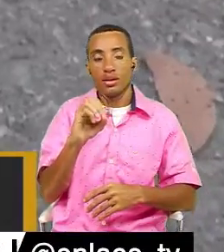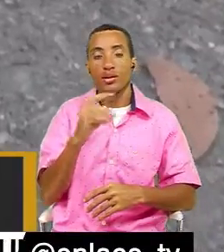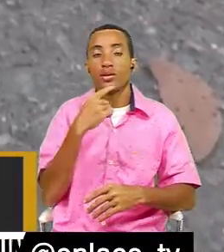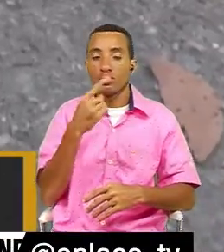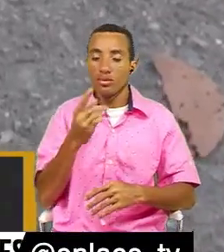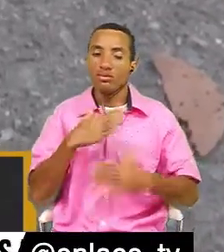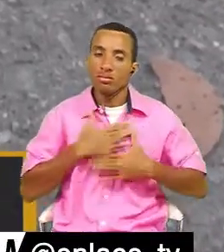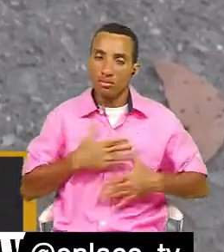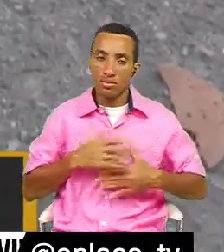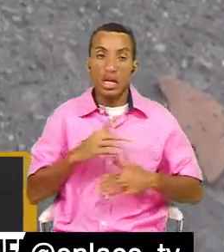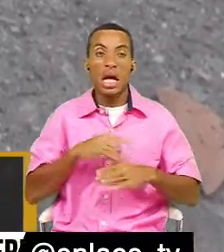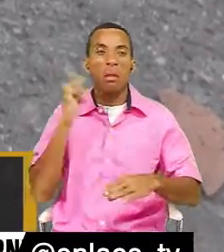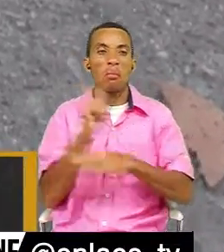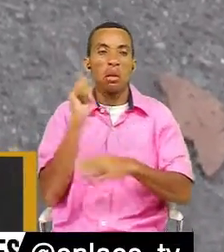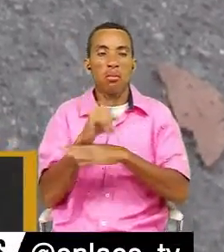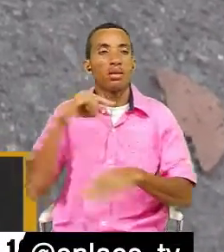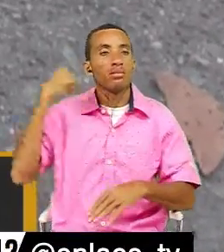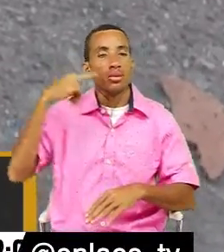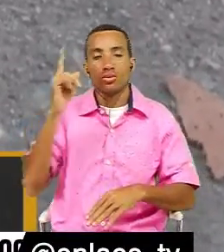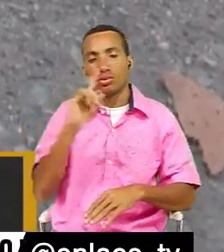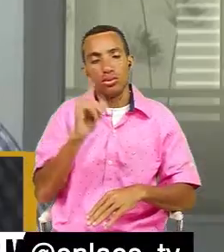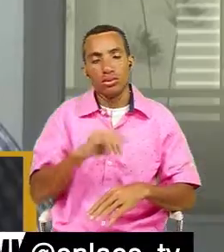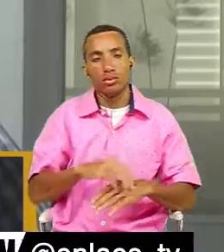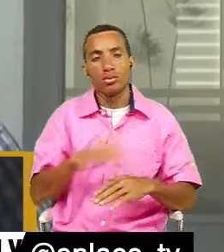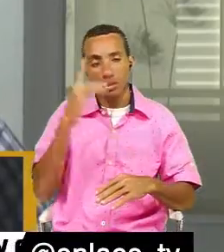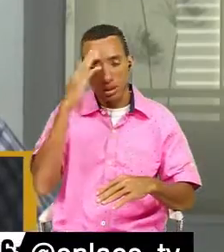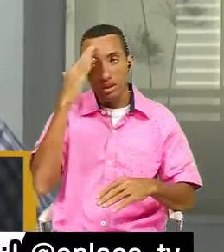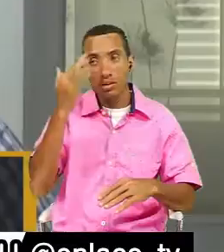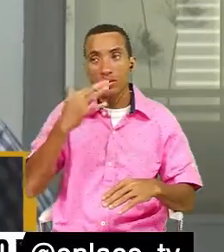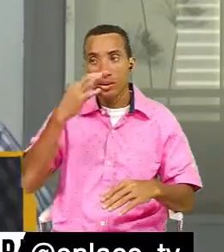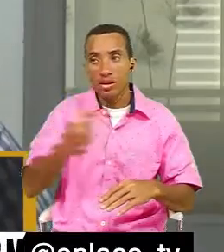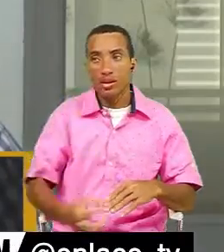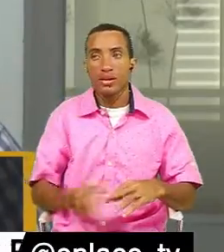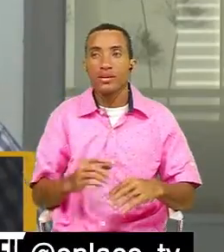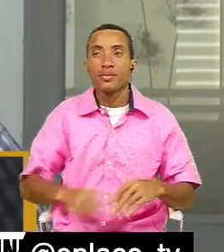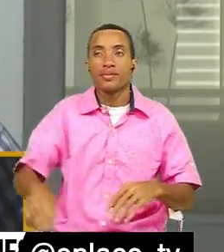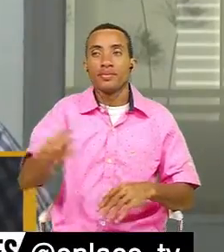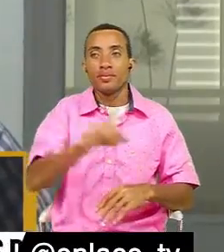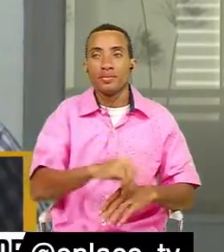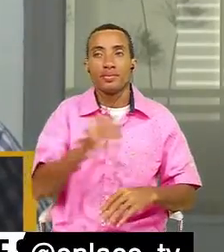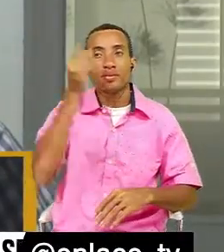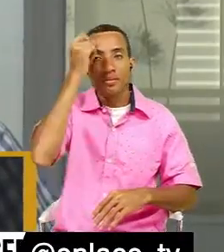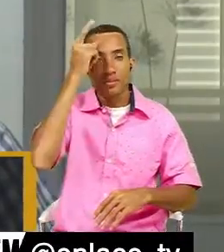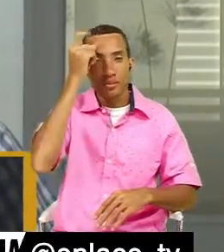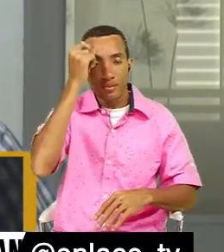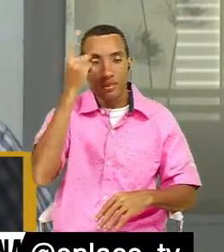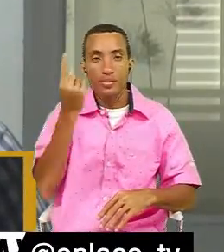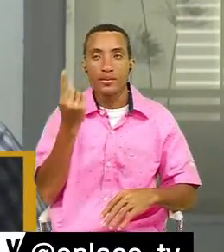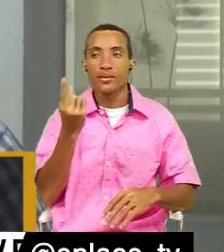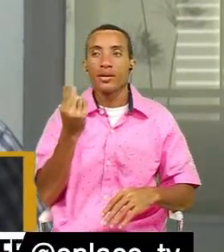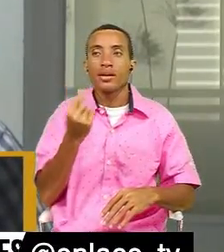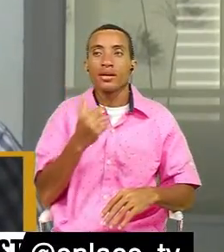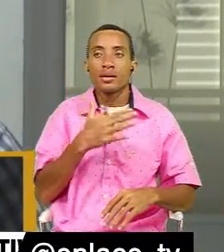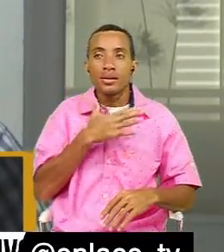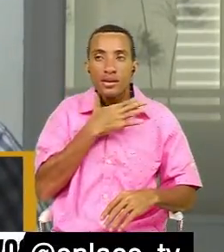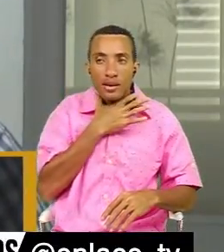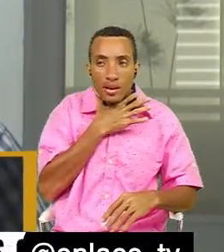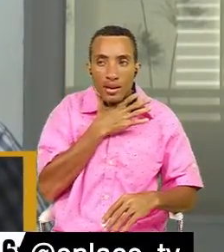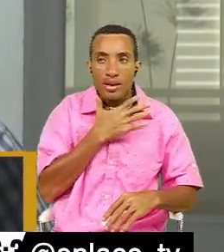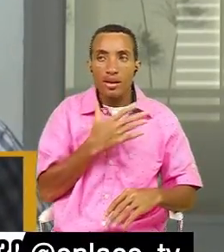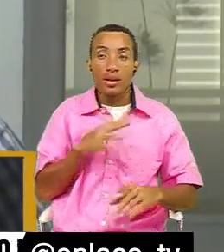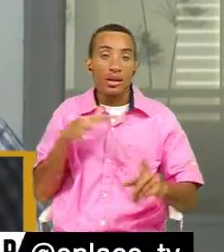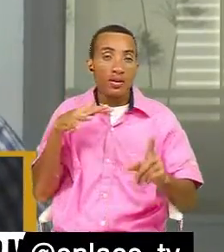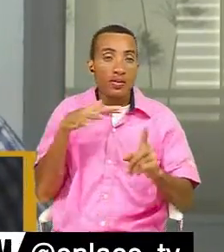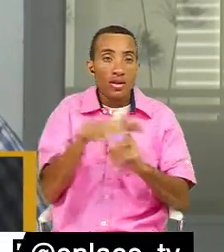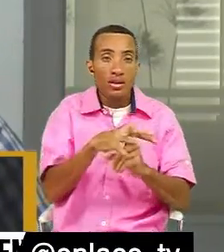a no hacer señalamientos sin justificación. Lo que pasa es que ellos tienen que entender que la situación económica no solamente los